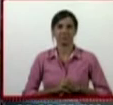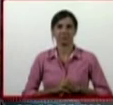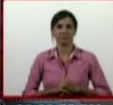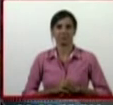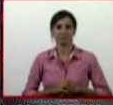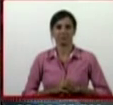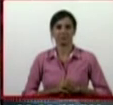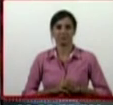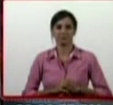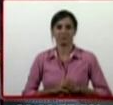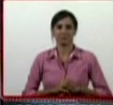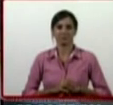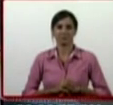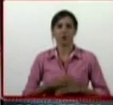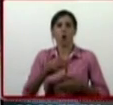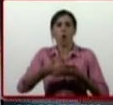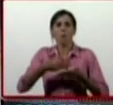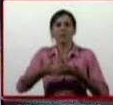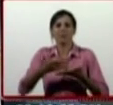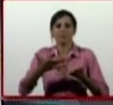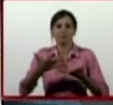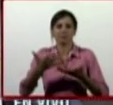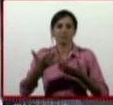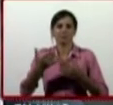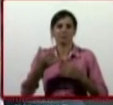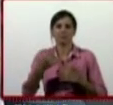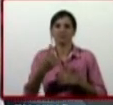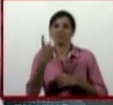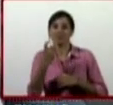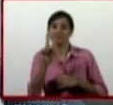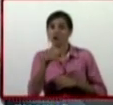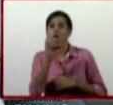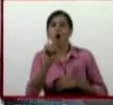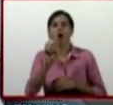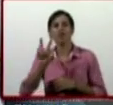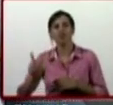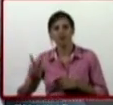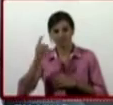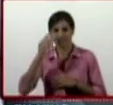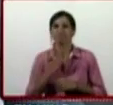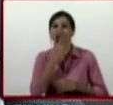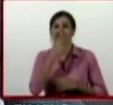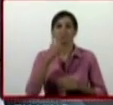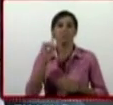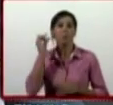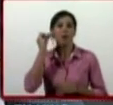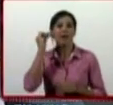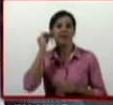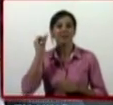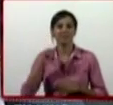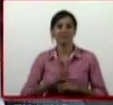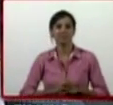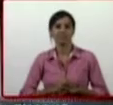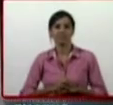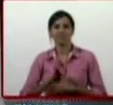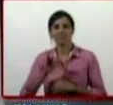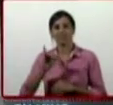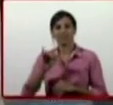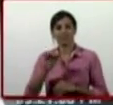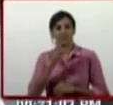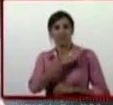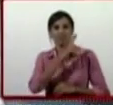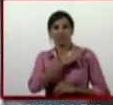humedad, de falta de oxígeno, hasta dónde podemos aguantar. Está la compañera Isis Ochoa, jefa de la